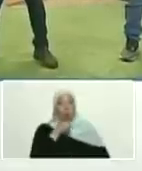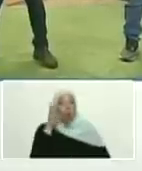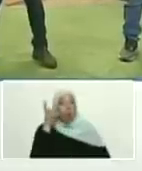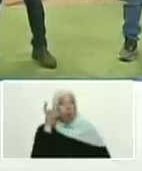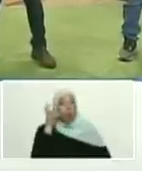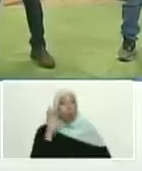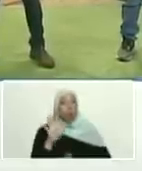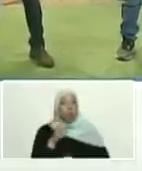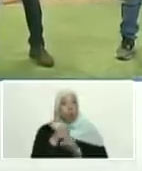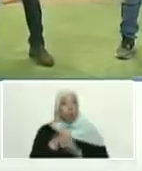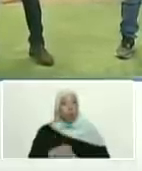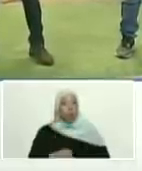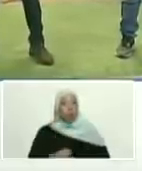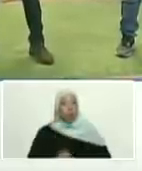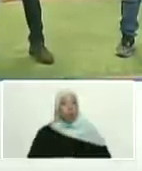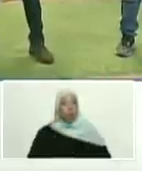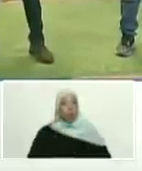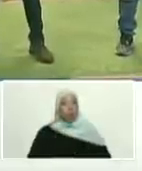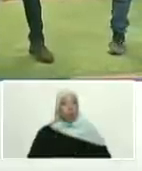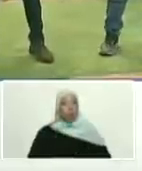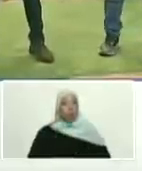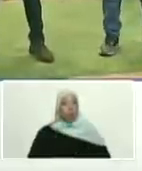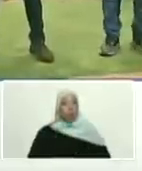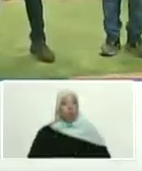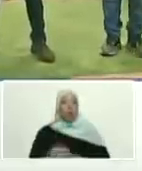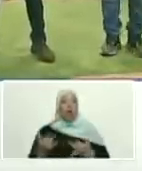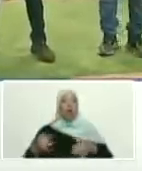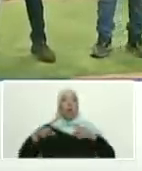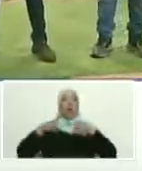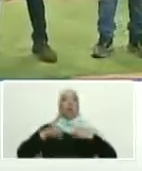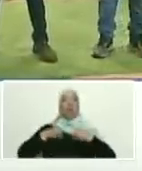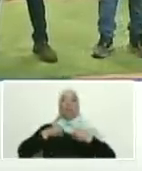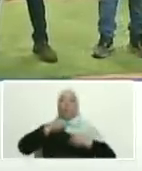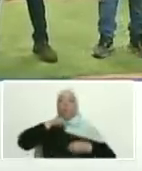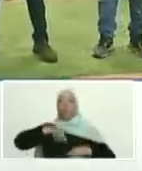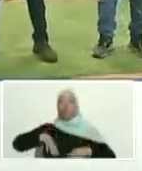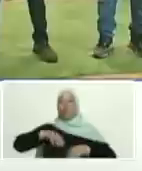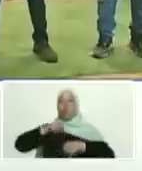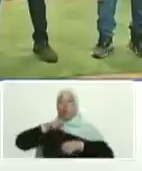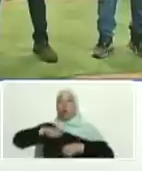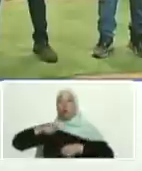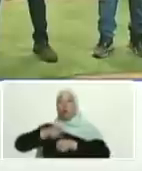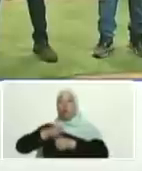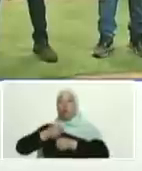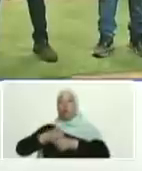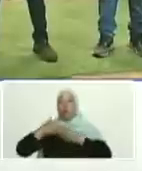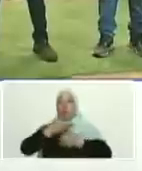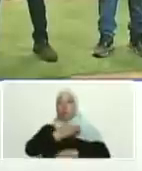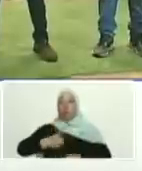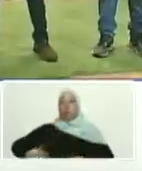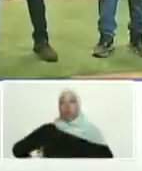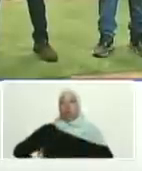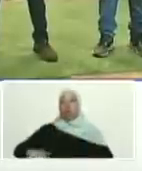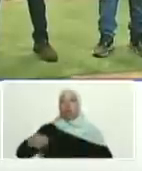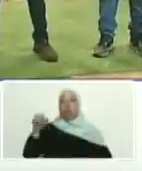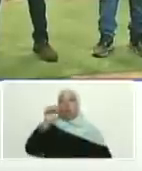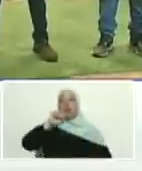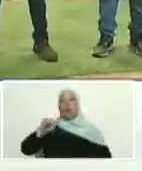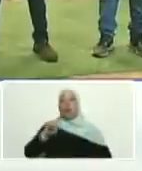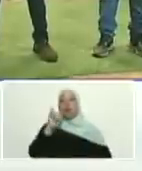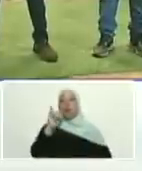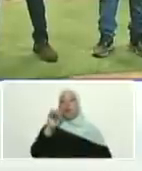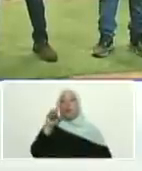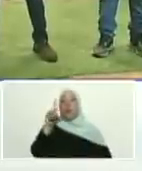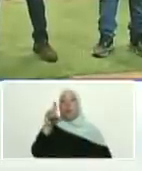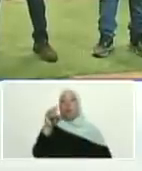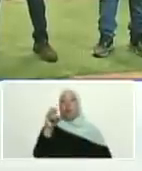Asume su rol histórico, puede hacer. Nosotros acá, presidente, desde Sidor, tenemos todas estas plantas